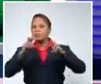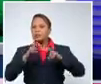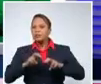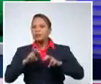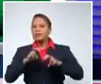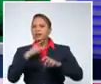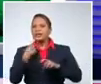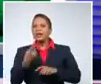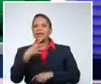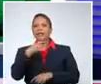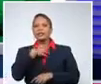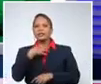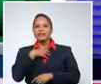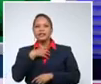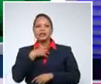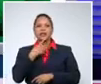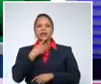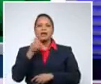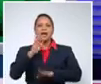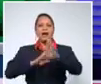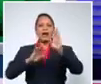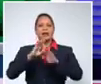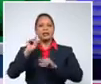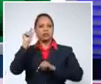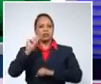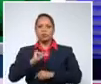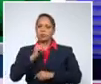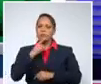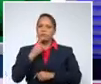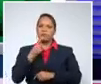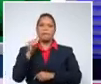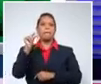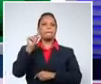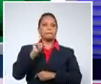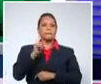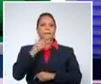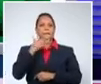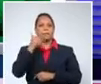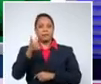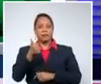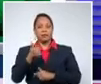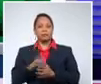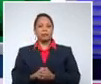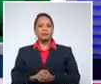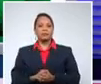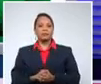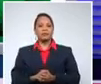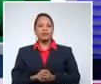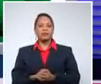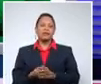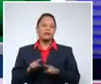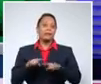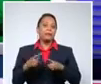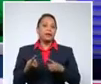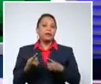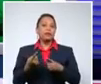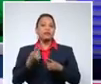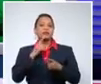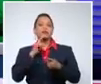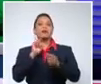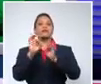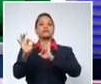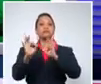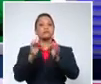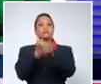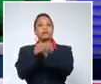menor inmunidad a la enfermedad y por lo tanto son más vulnerables de una